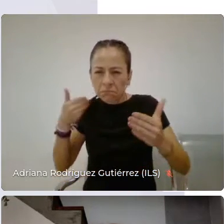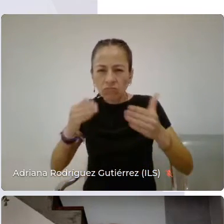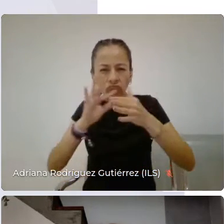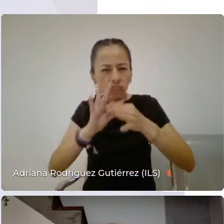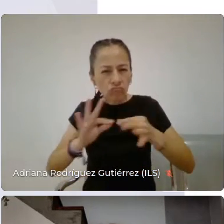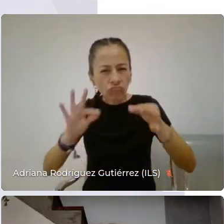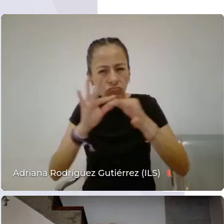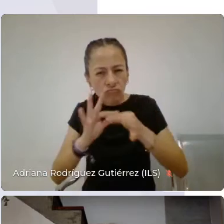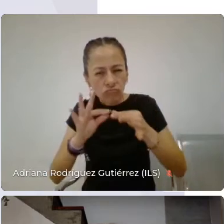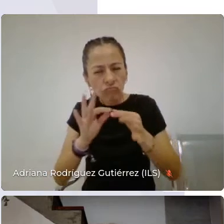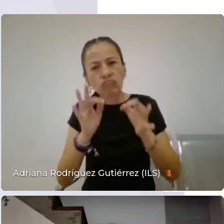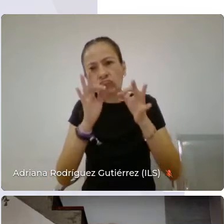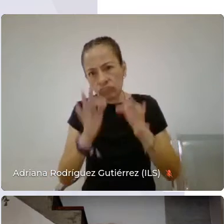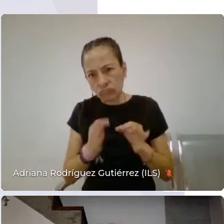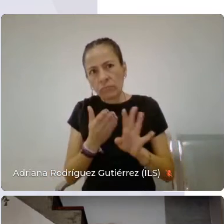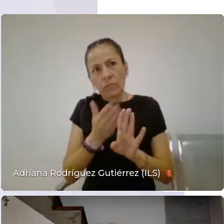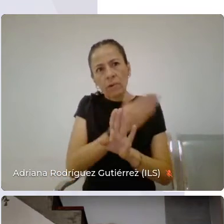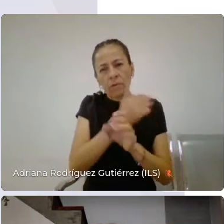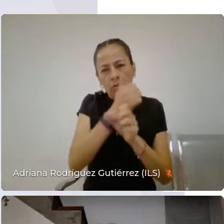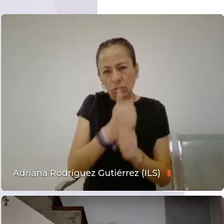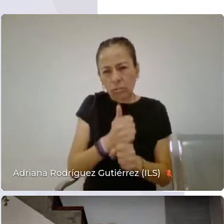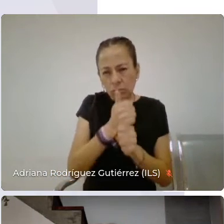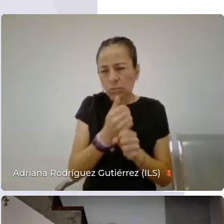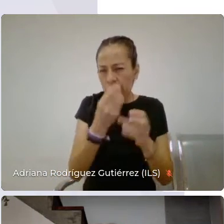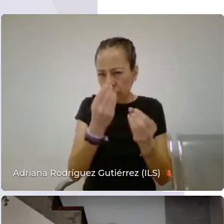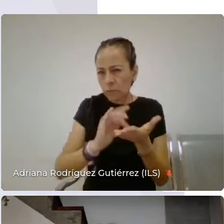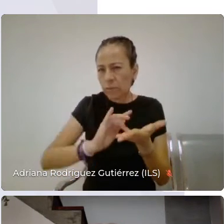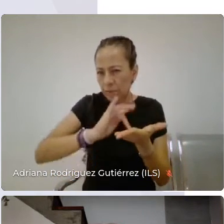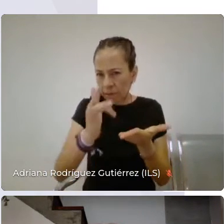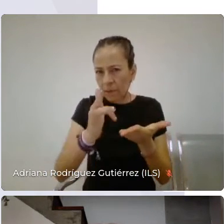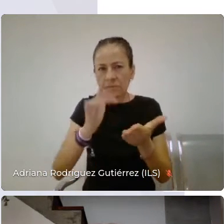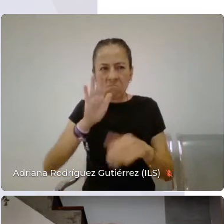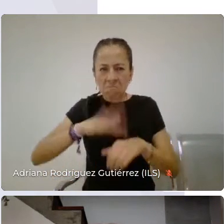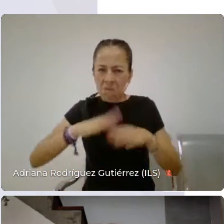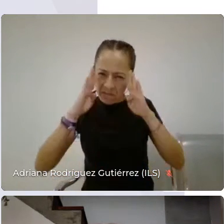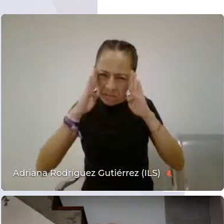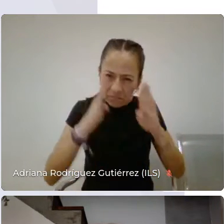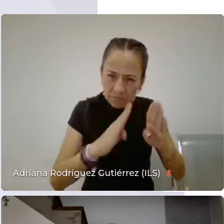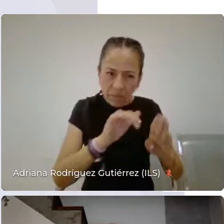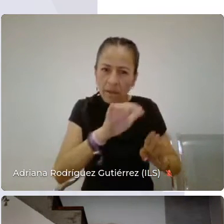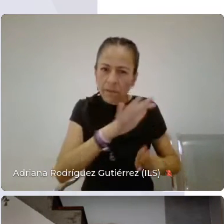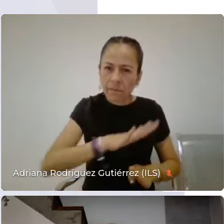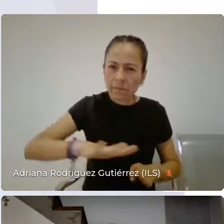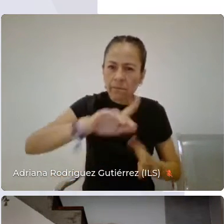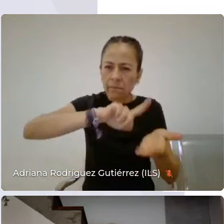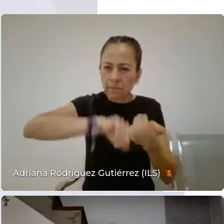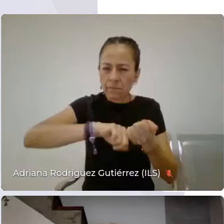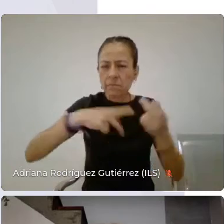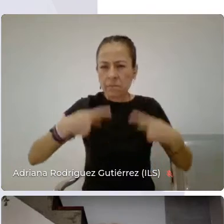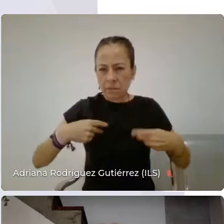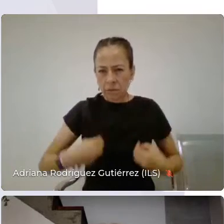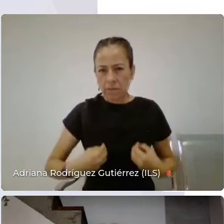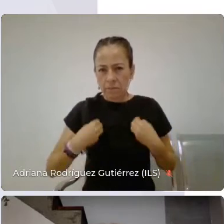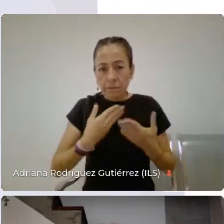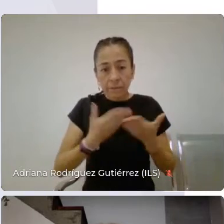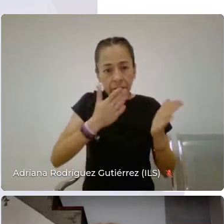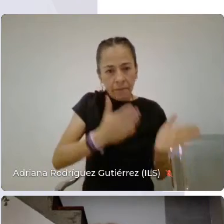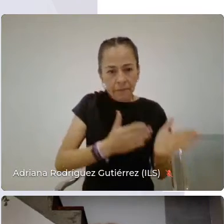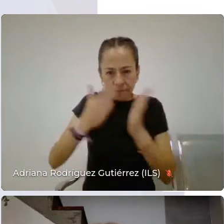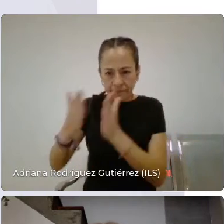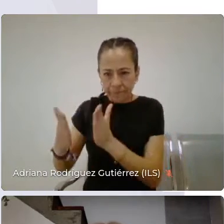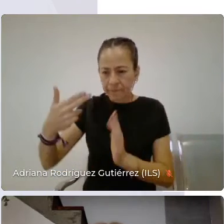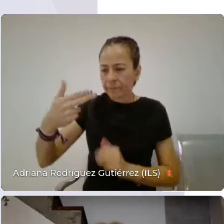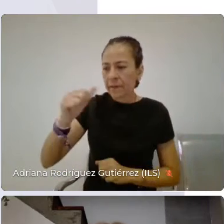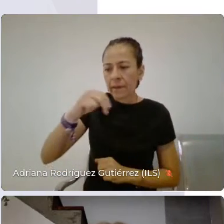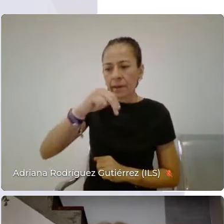el enfoque territorial desde los habitantes. Pasamos ahora con la señora Hannah Toppler.